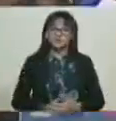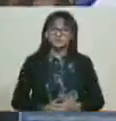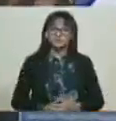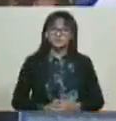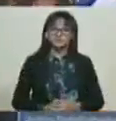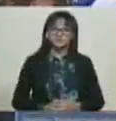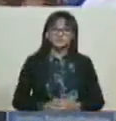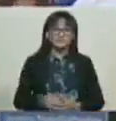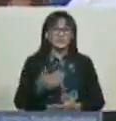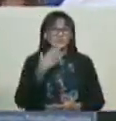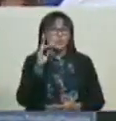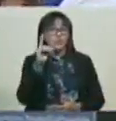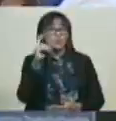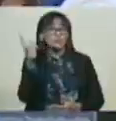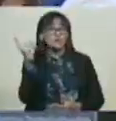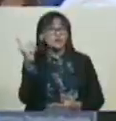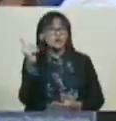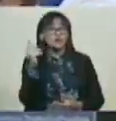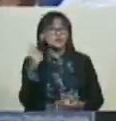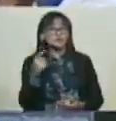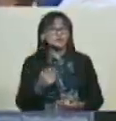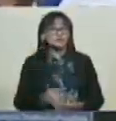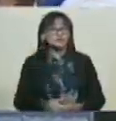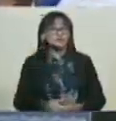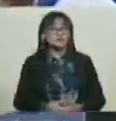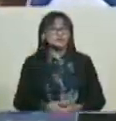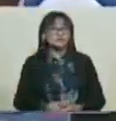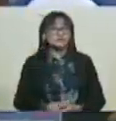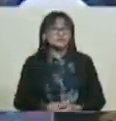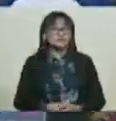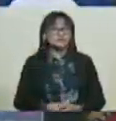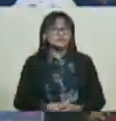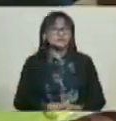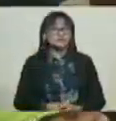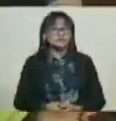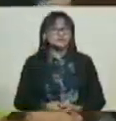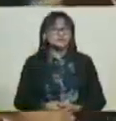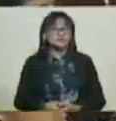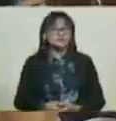si algún día se presentara un golpe de estado que harían ustedes